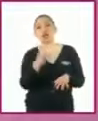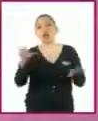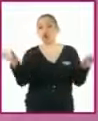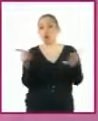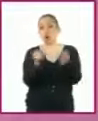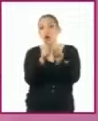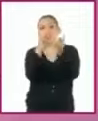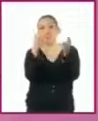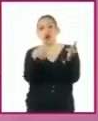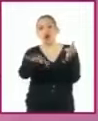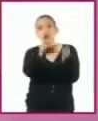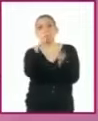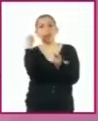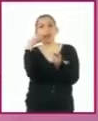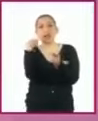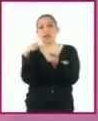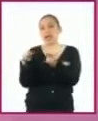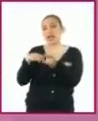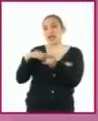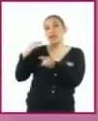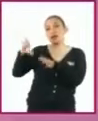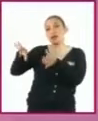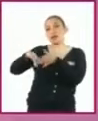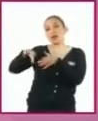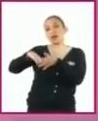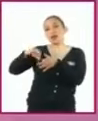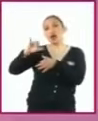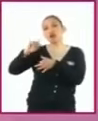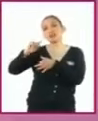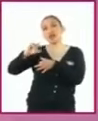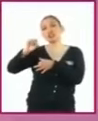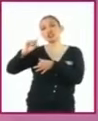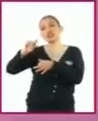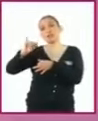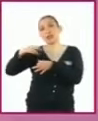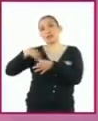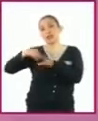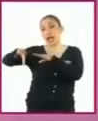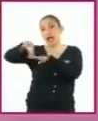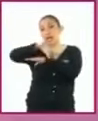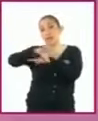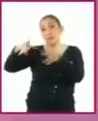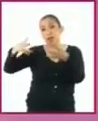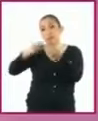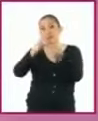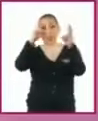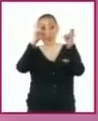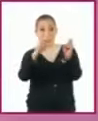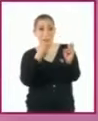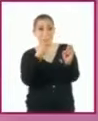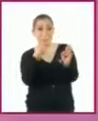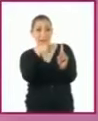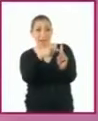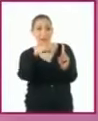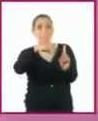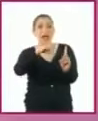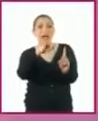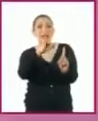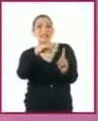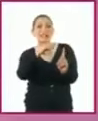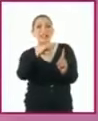esta historia de Veracruz y la costa de Sotavento y sus vinculaciones atlánticas y caribeñas. Entonces, los temas que se tocan son la